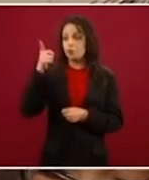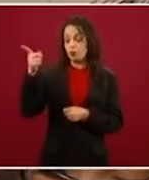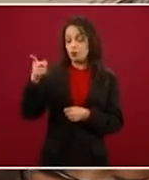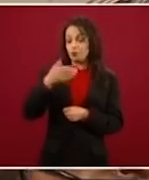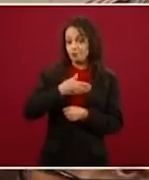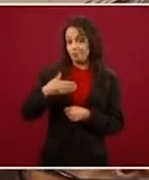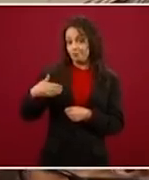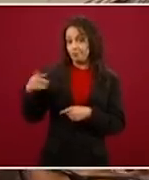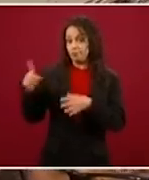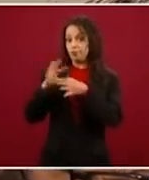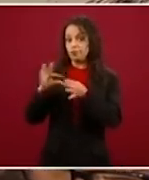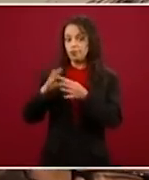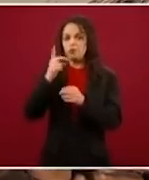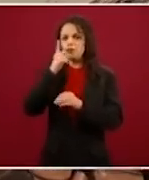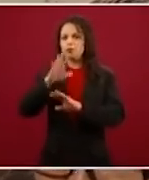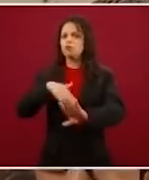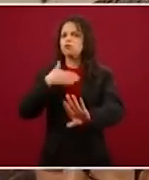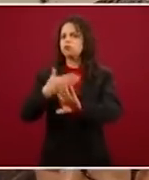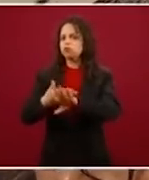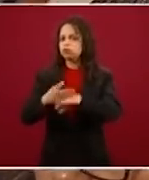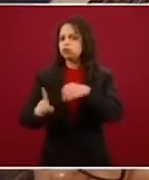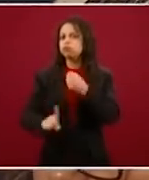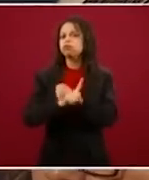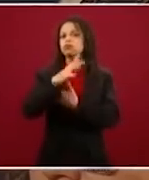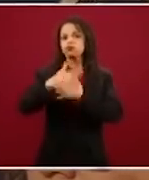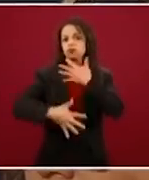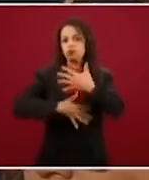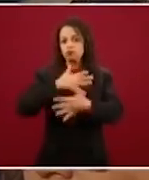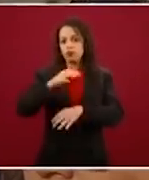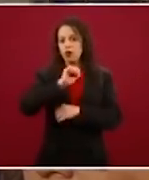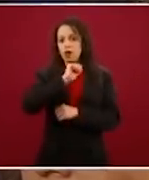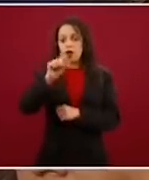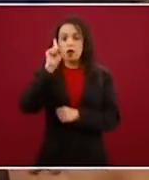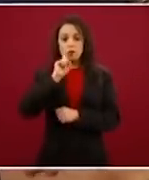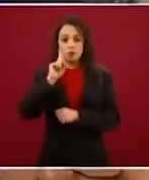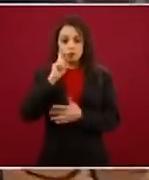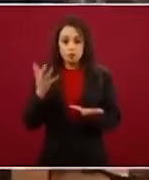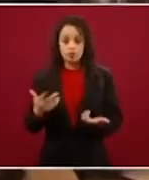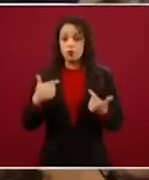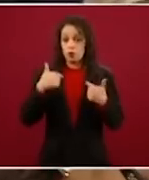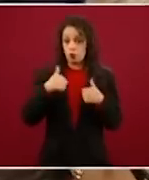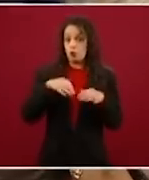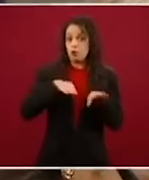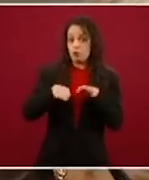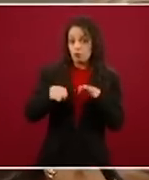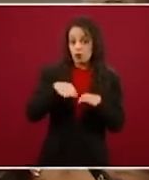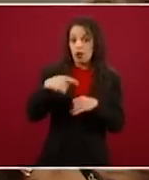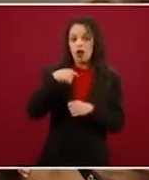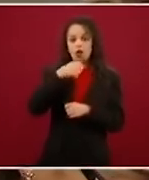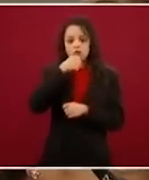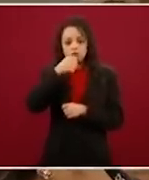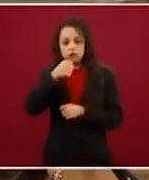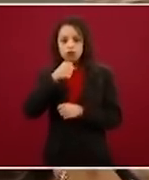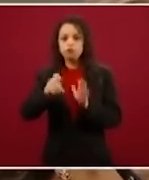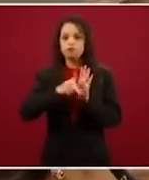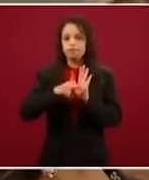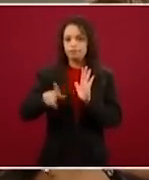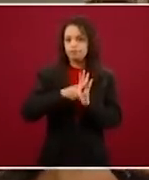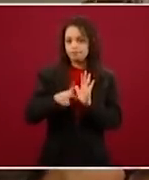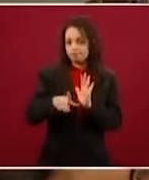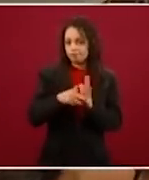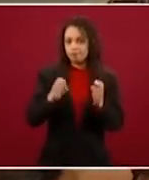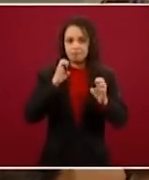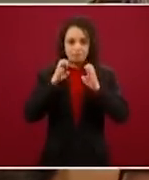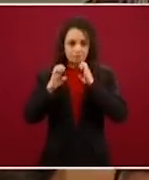que estaba en contra de la violencia contra las mujeres. Yo soy comunicadora, habemos muchas mujeres periodistas que por el simple